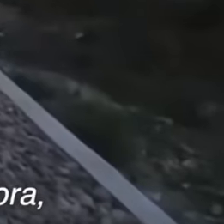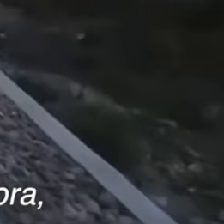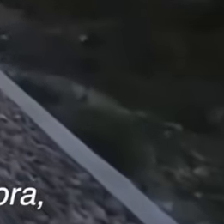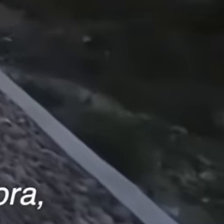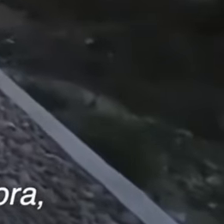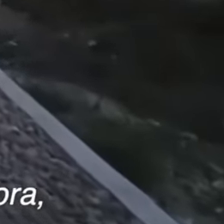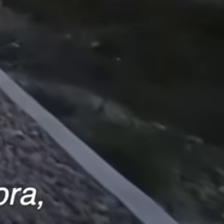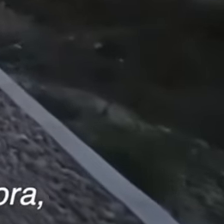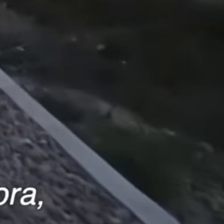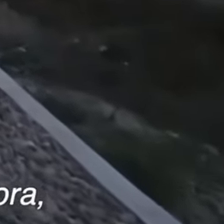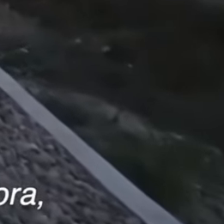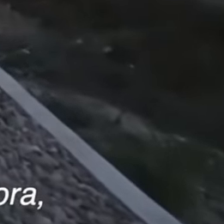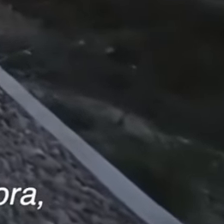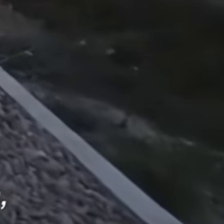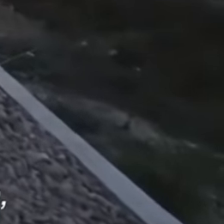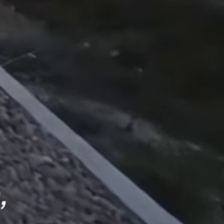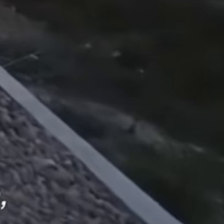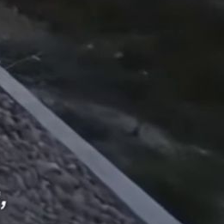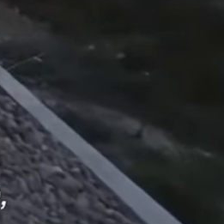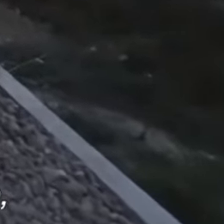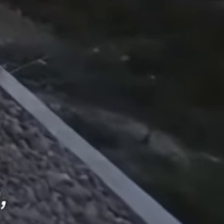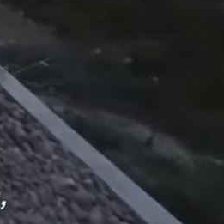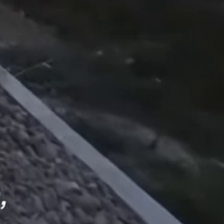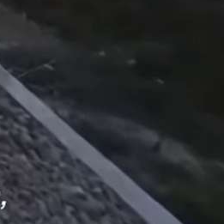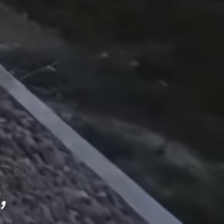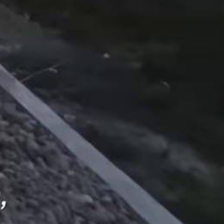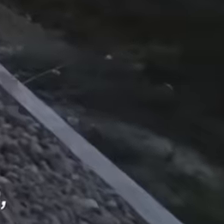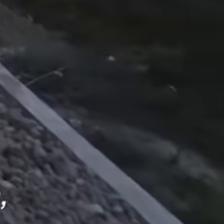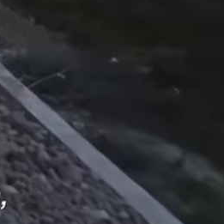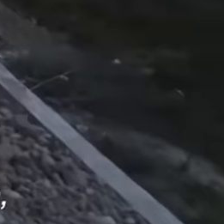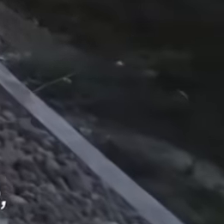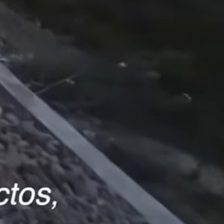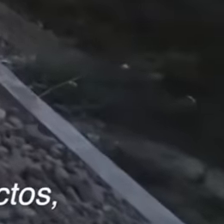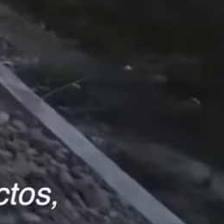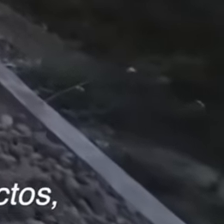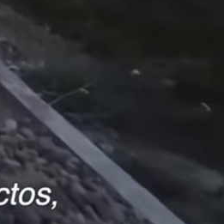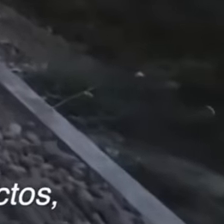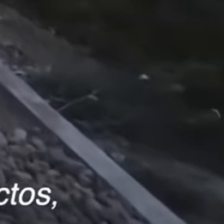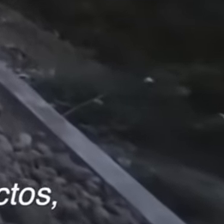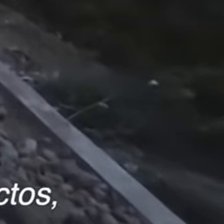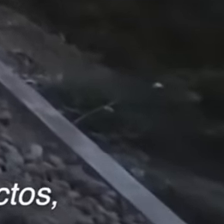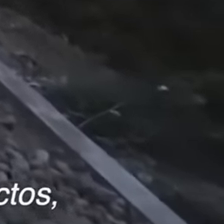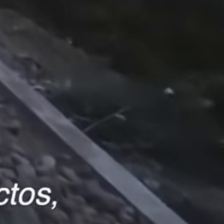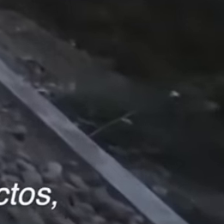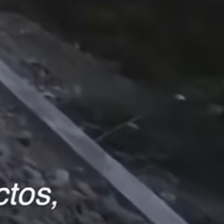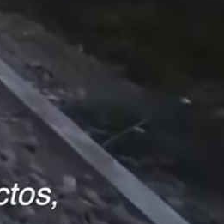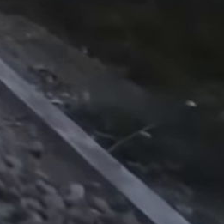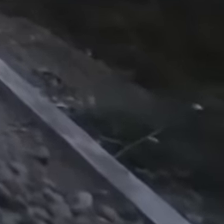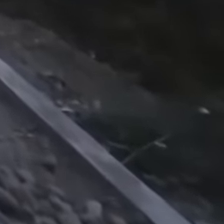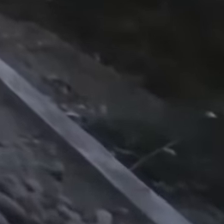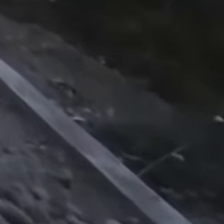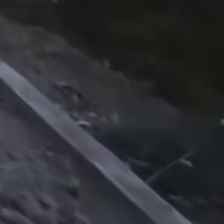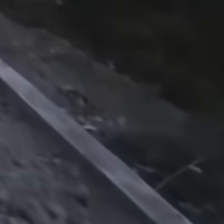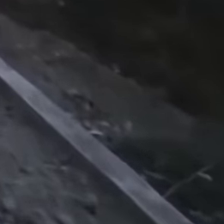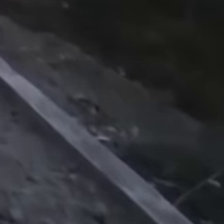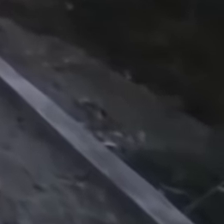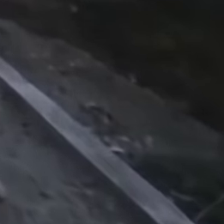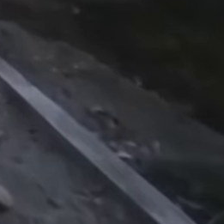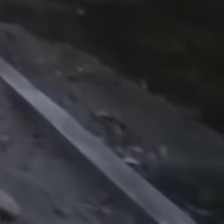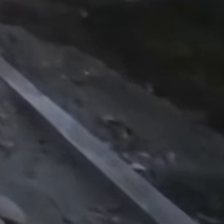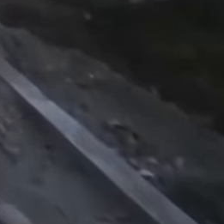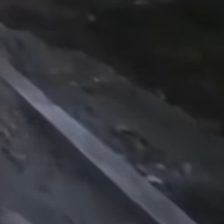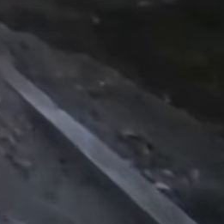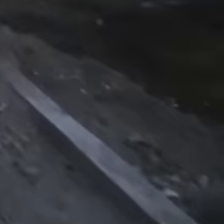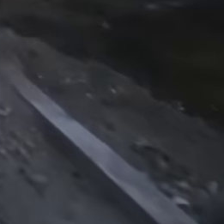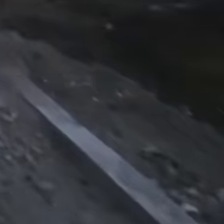Nos ahorramos aproximadamente media hora. La gente acá se dedica a producir tomate. Esas personas van a poder sacar sus productos, los que queremos ir al